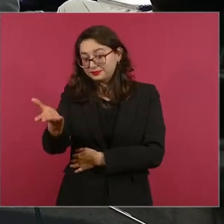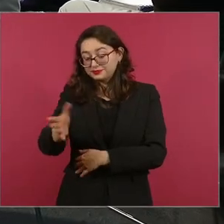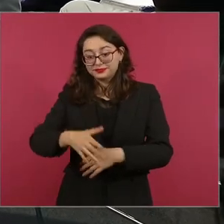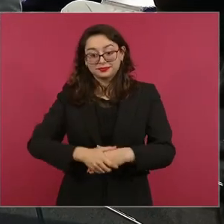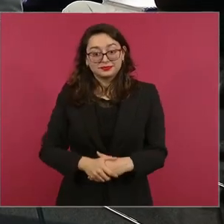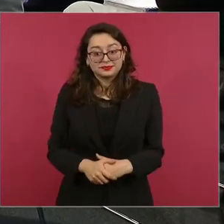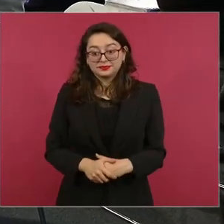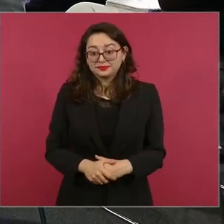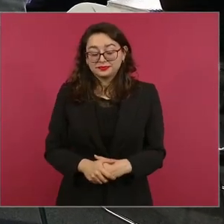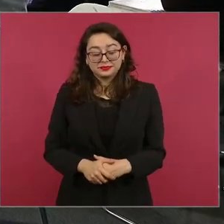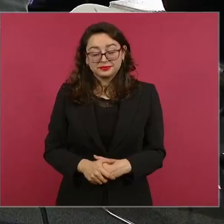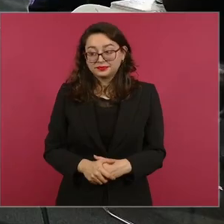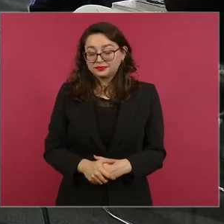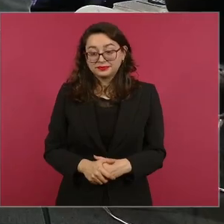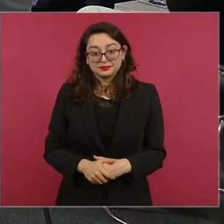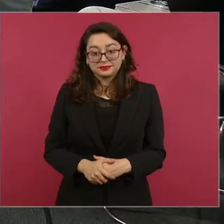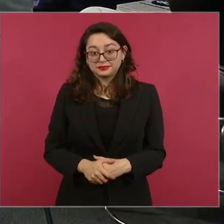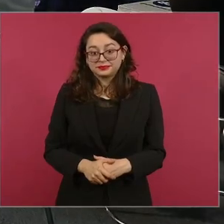el plan este tan